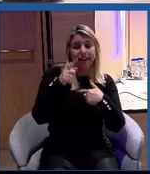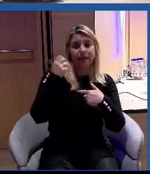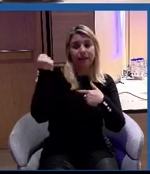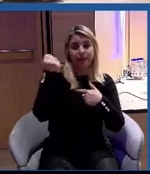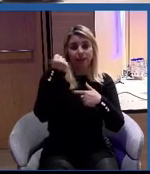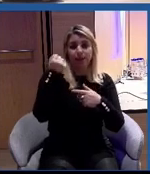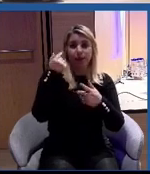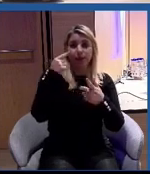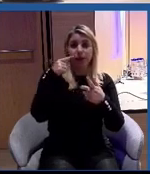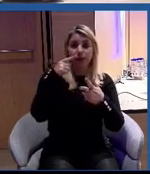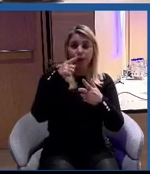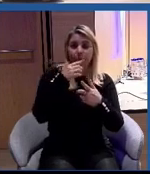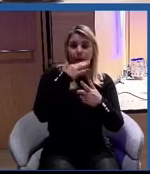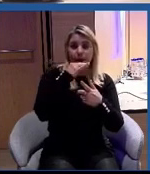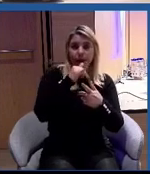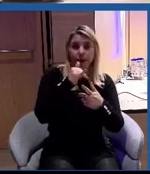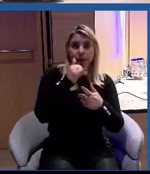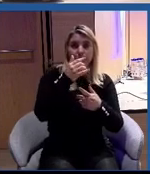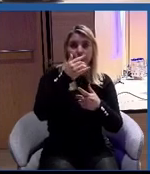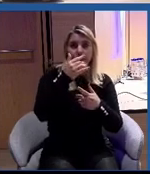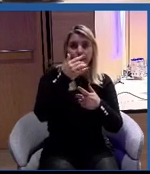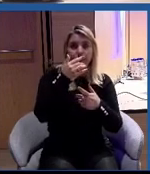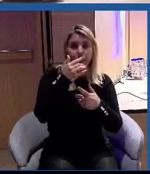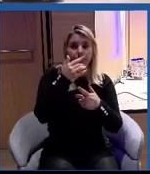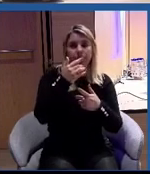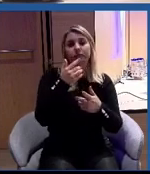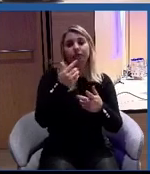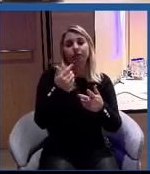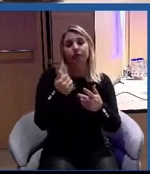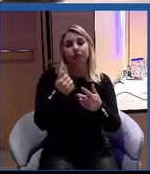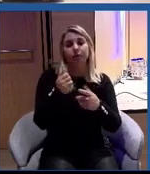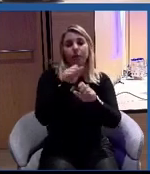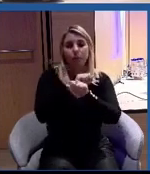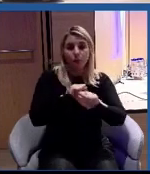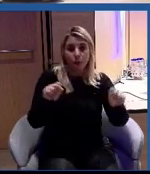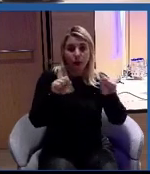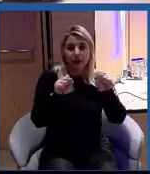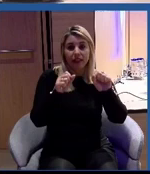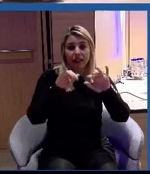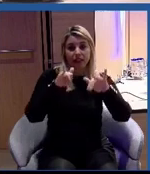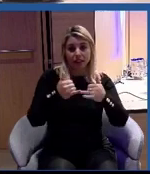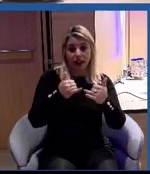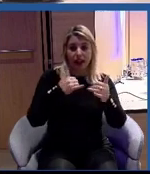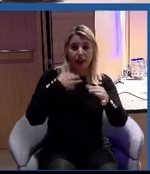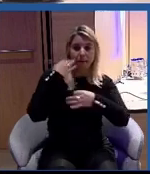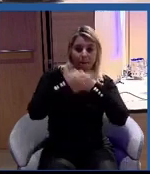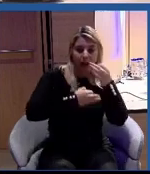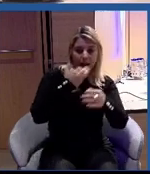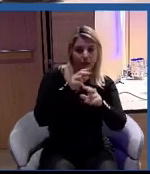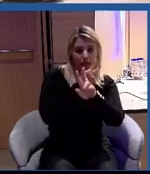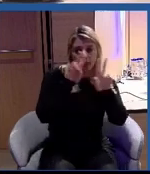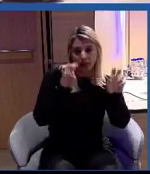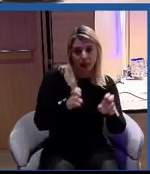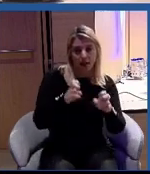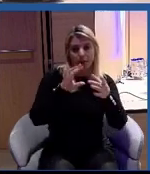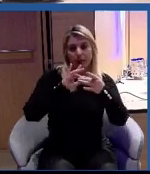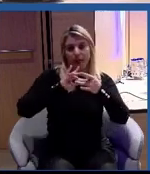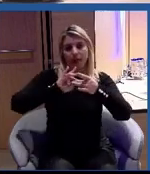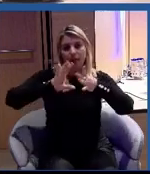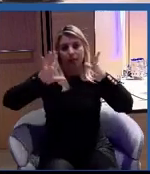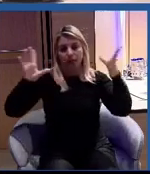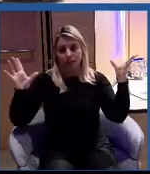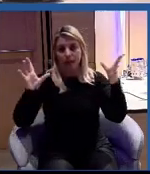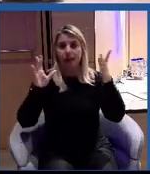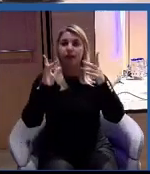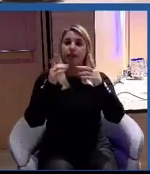y bueno eso permite que por ejemplo encontremos mucho más abordaje sobre por ejemplo la libertad y expresión in